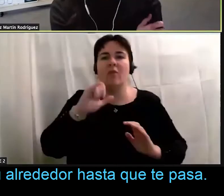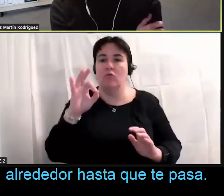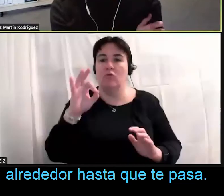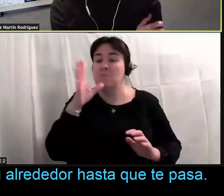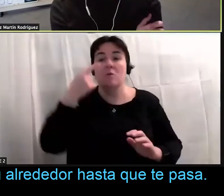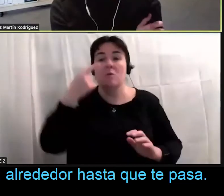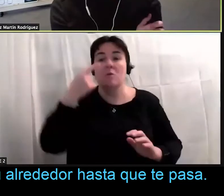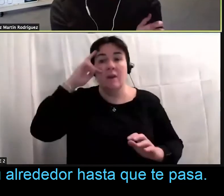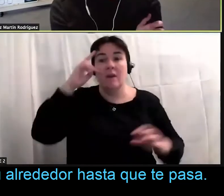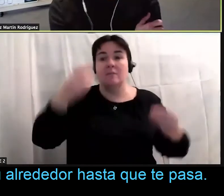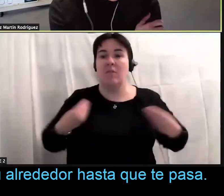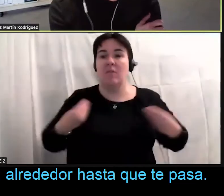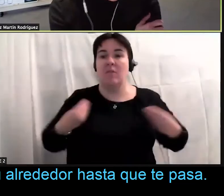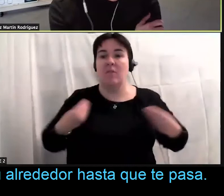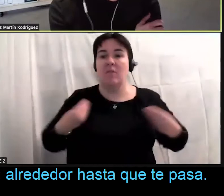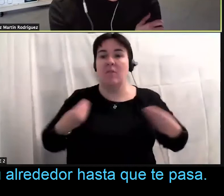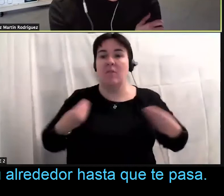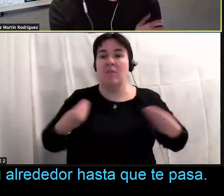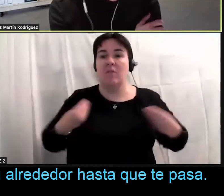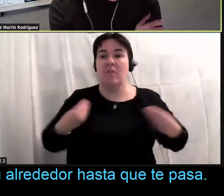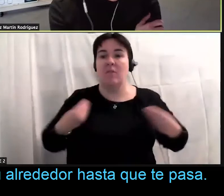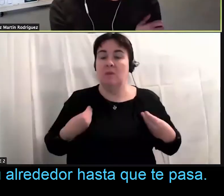que no te pasa. Entonces, en mi caso